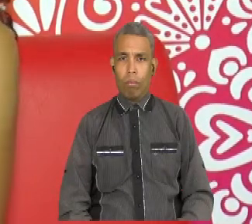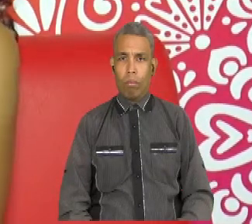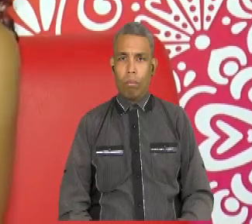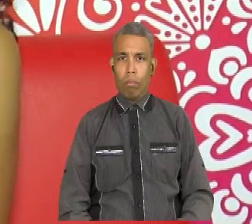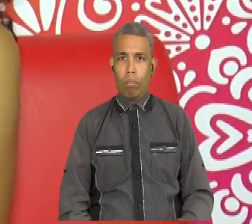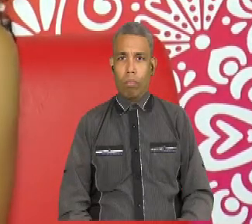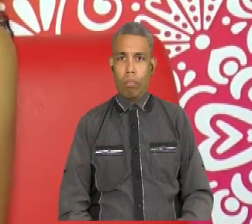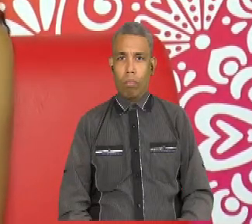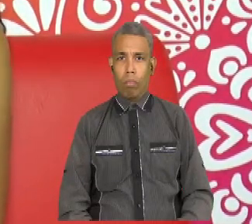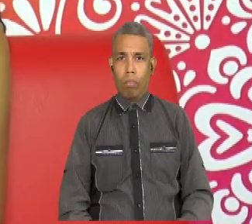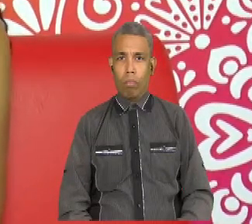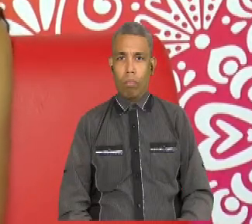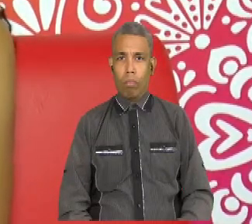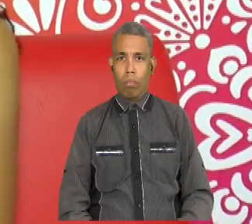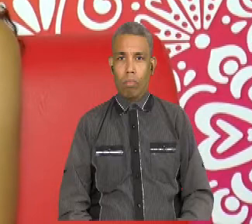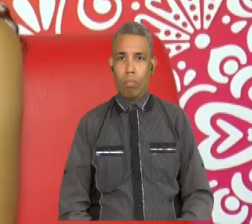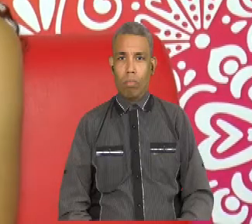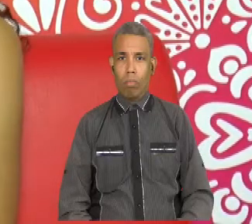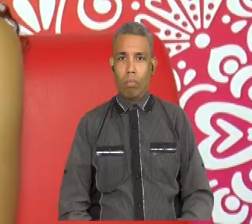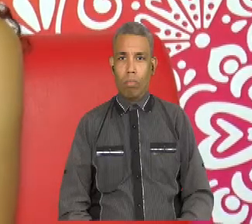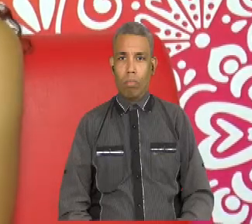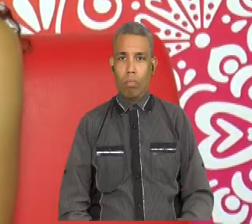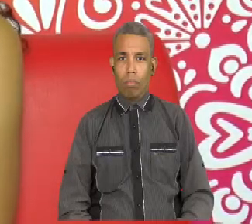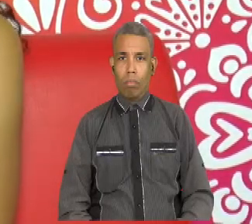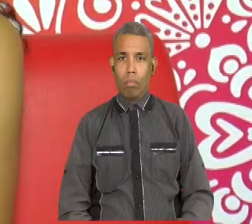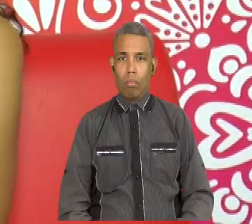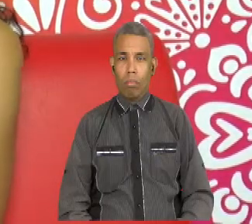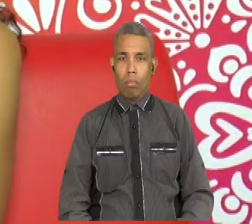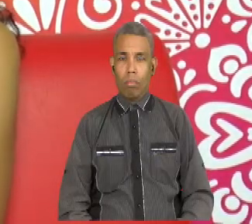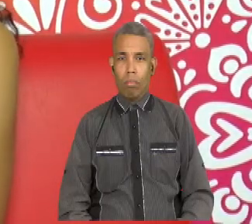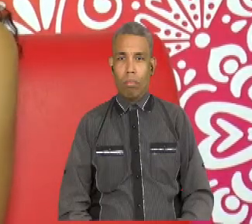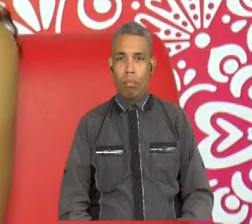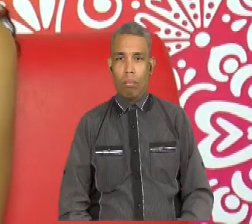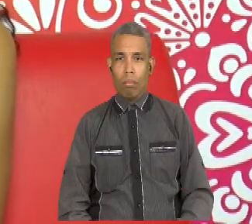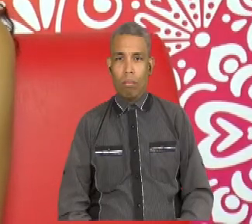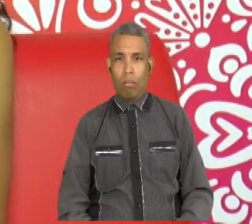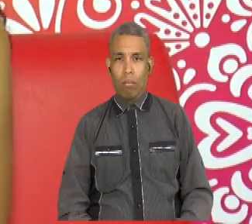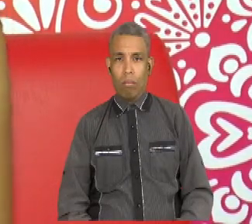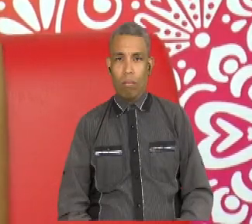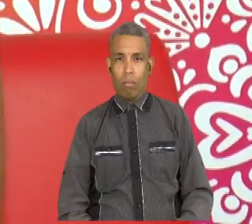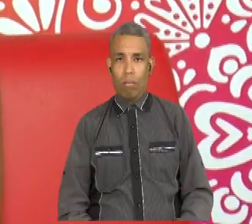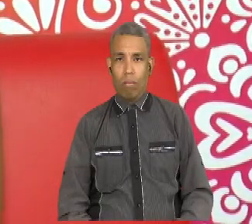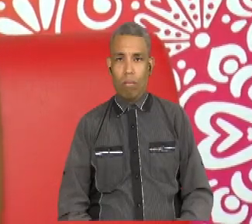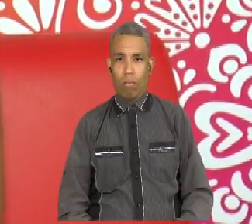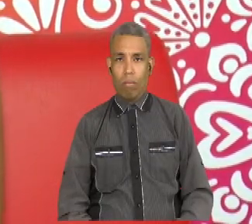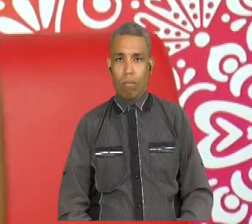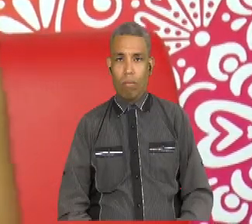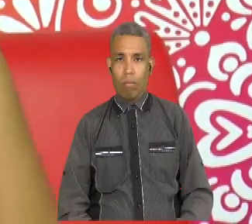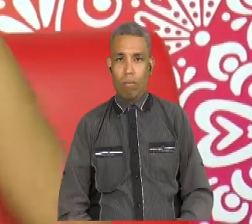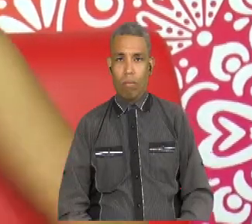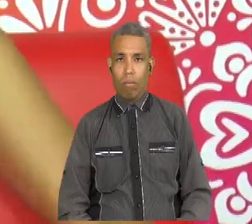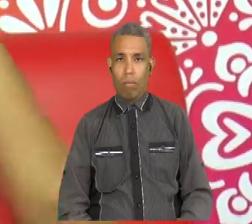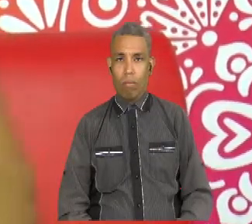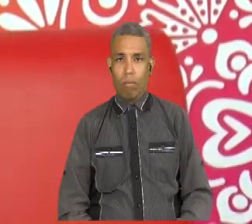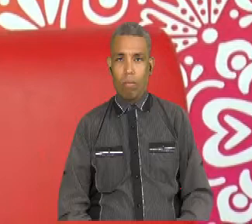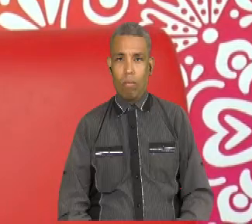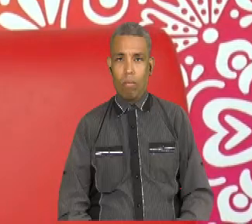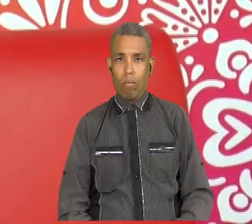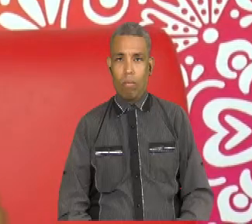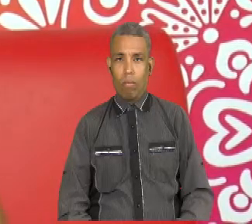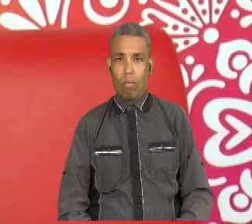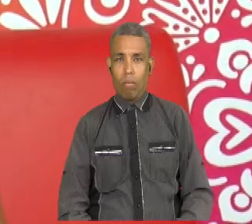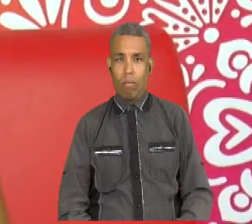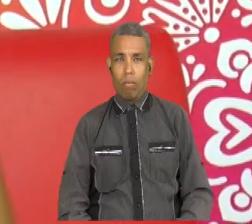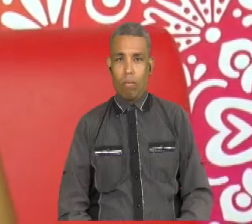Bueno, y ahí tuvimos a todos los barranqueños que me encontré diciéndonos qué significado tenía la vida para ellos. Oye, Jennifer,